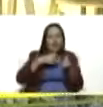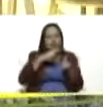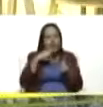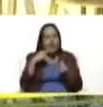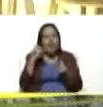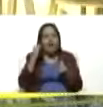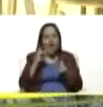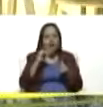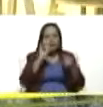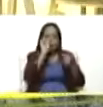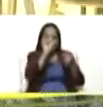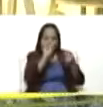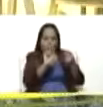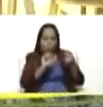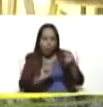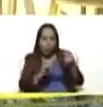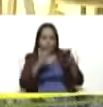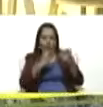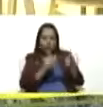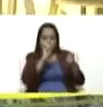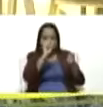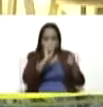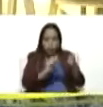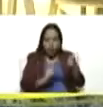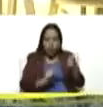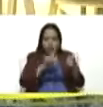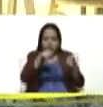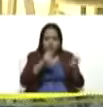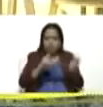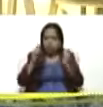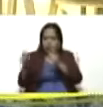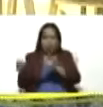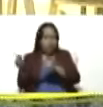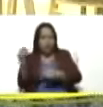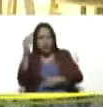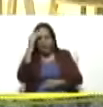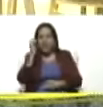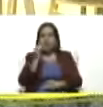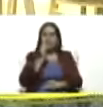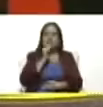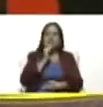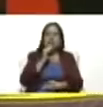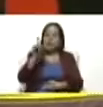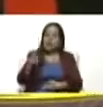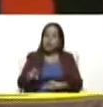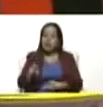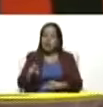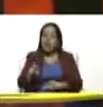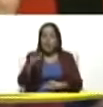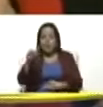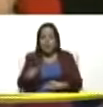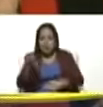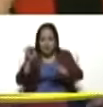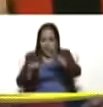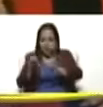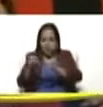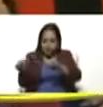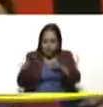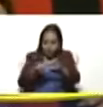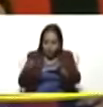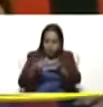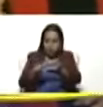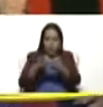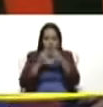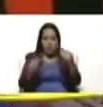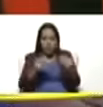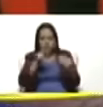una puntuación, esa puntuación se la envían a alguien que ellos no saben quién es, que es el auditor, y él las recibe toditas. Y